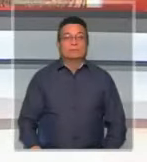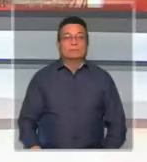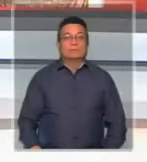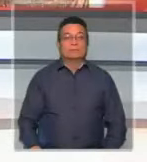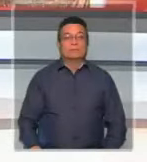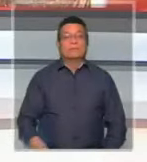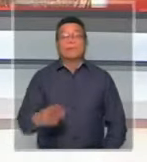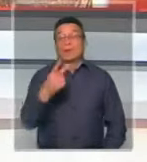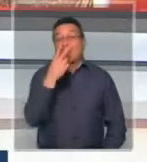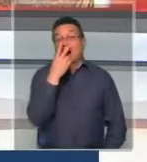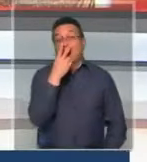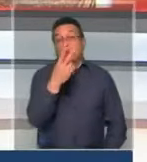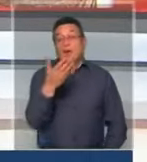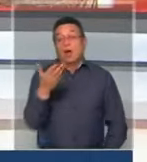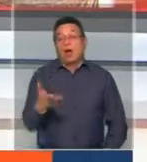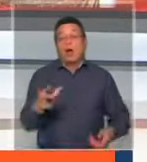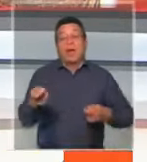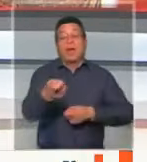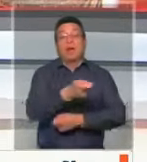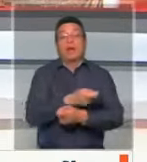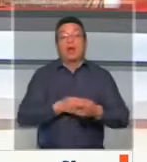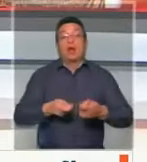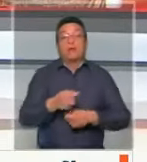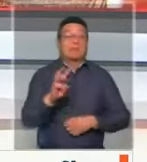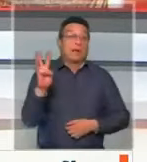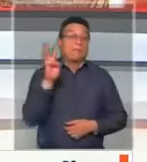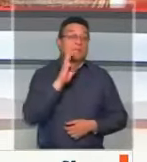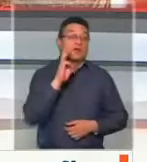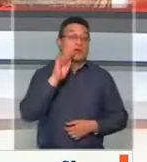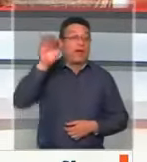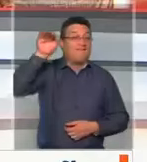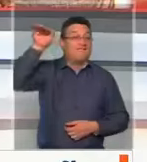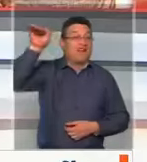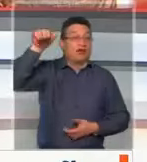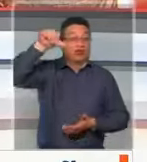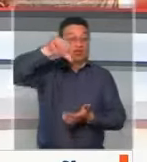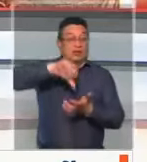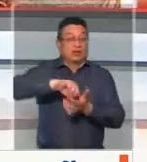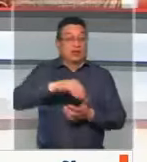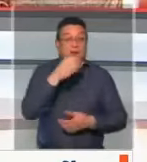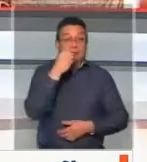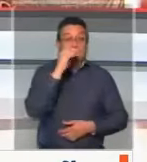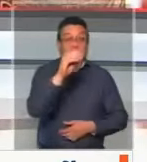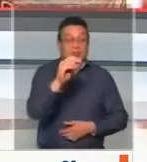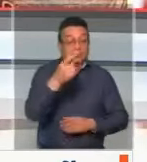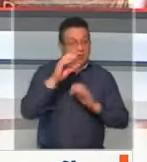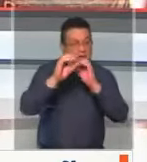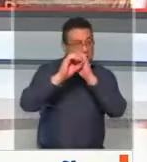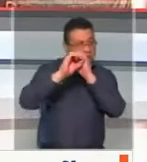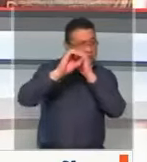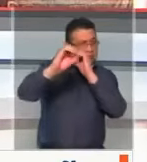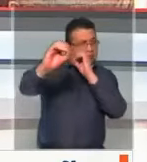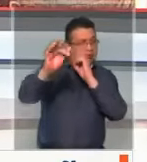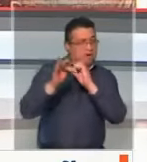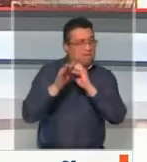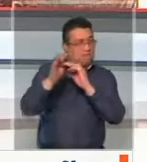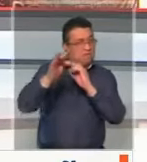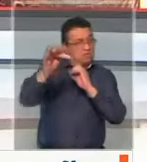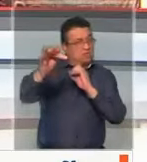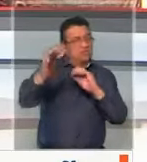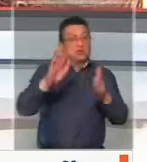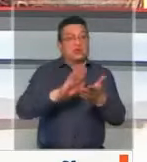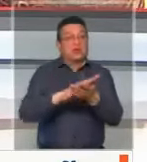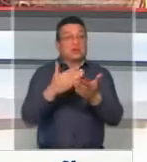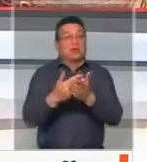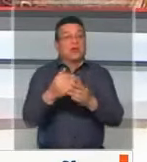revisamos ahora la economía porque este miércoles El Banco Central dio a conocer sus últimas proyecciones económicas en lo que se llama el